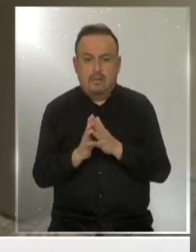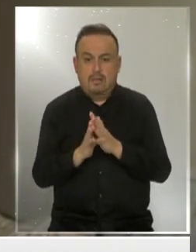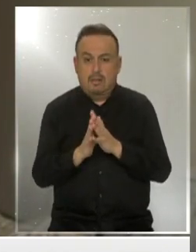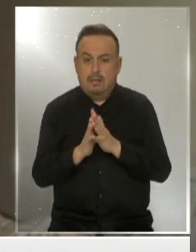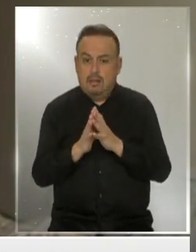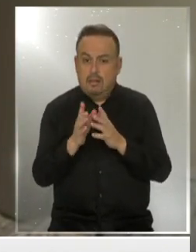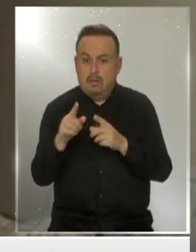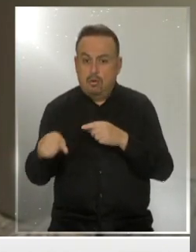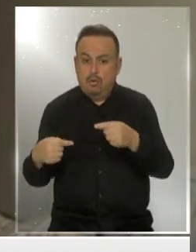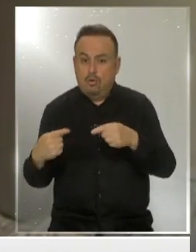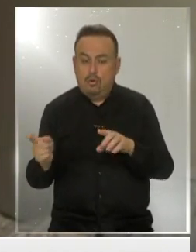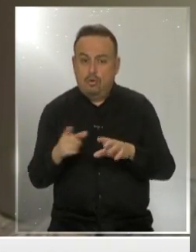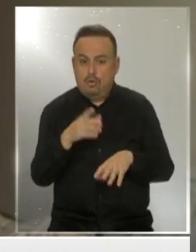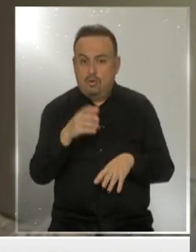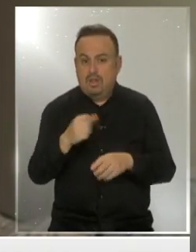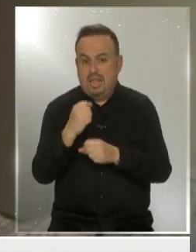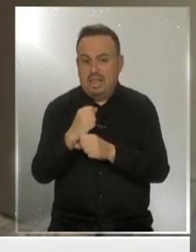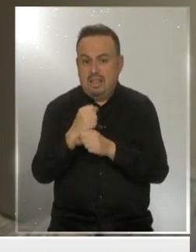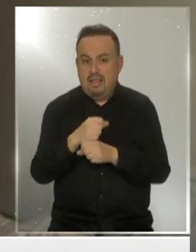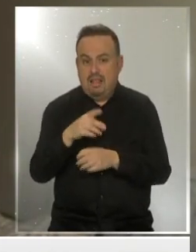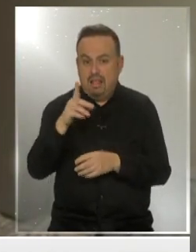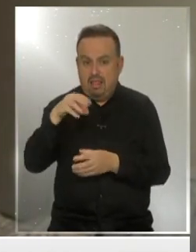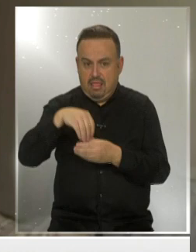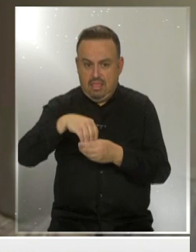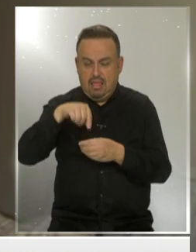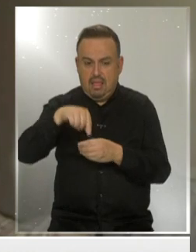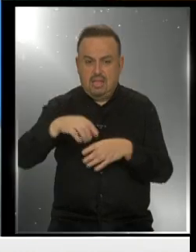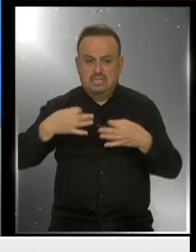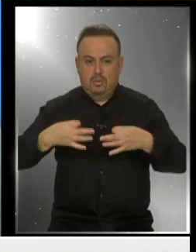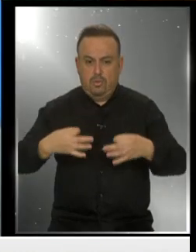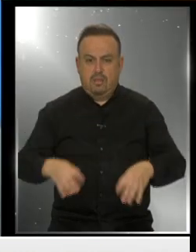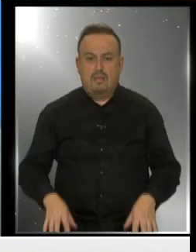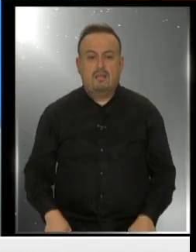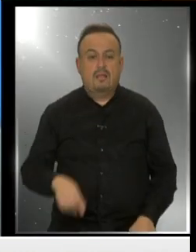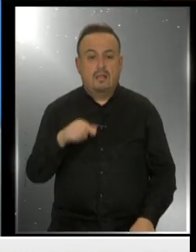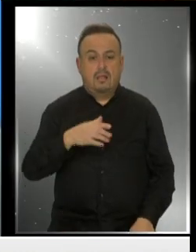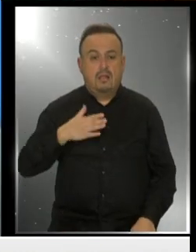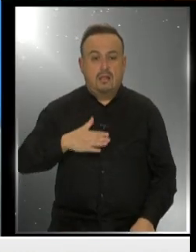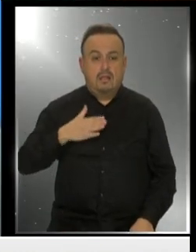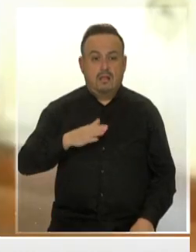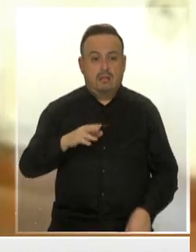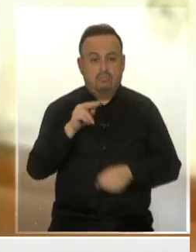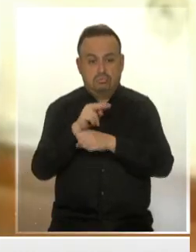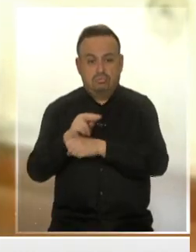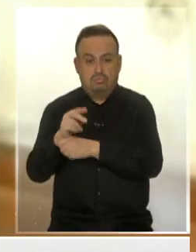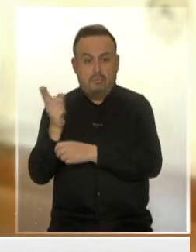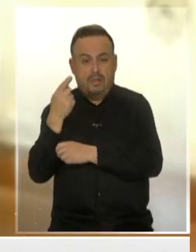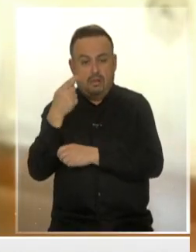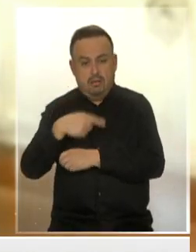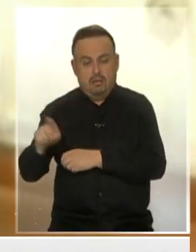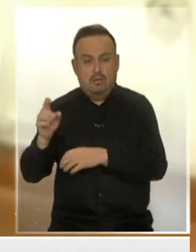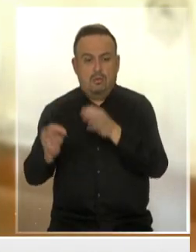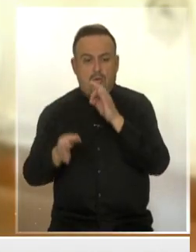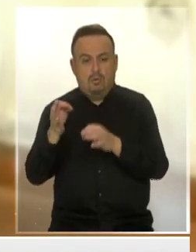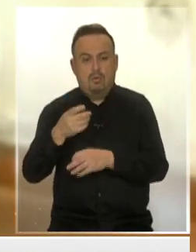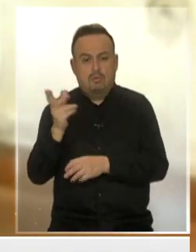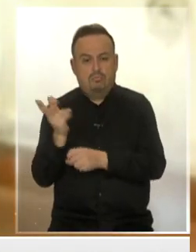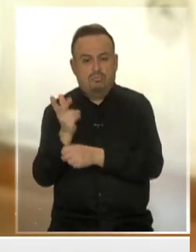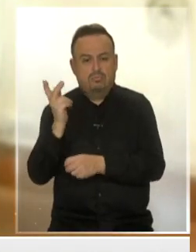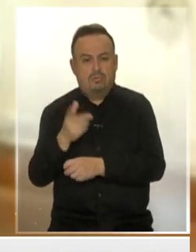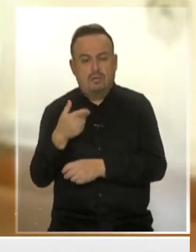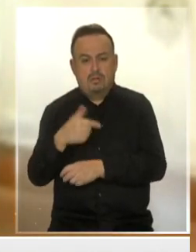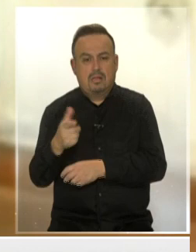más a la gente que trabaja en seguridad este martes el vigilante privado fue formalizado por robo con intimidación